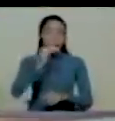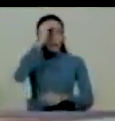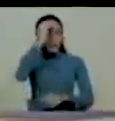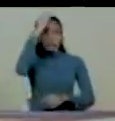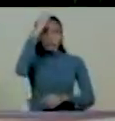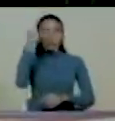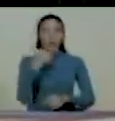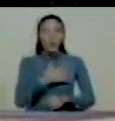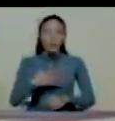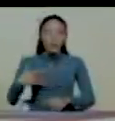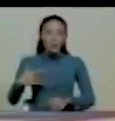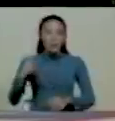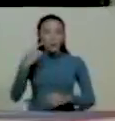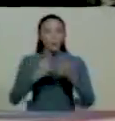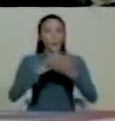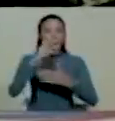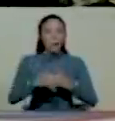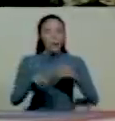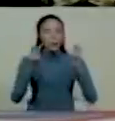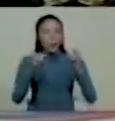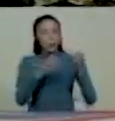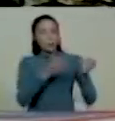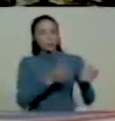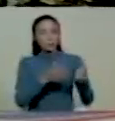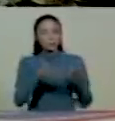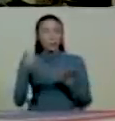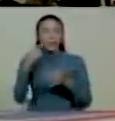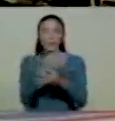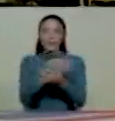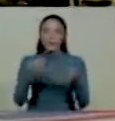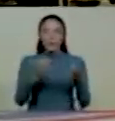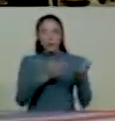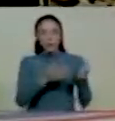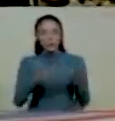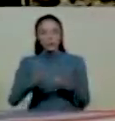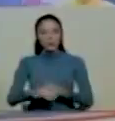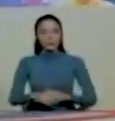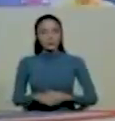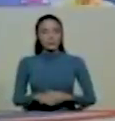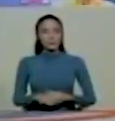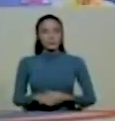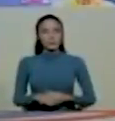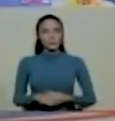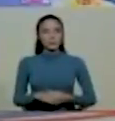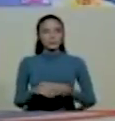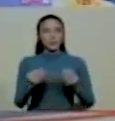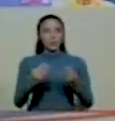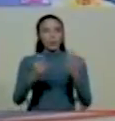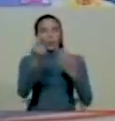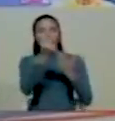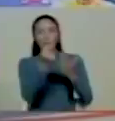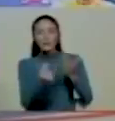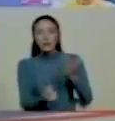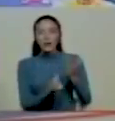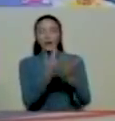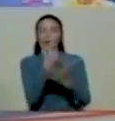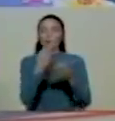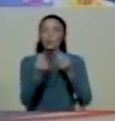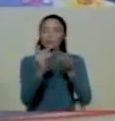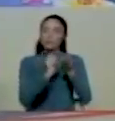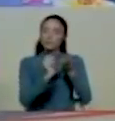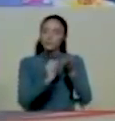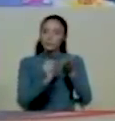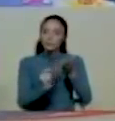yo quiero que forjemos ese plan y que sea un plan perfecto en su diseño, en su